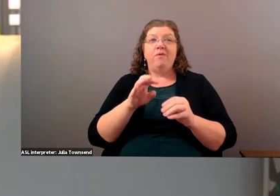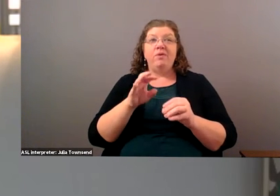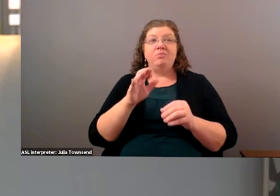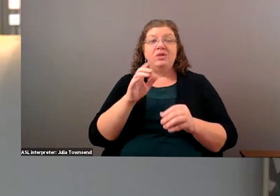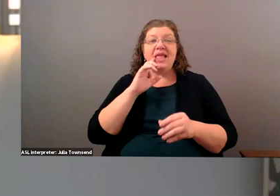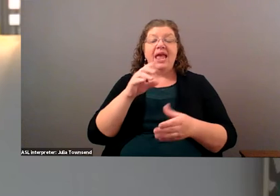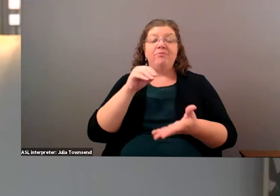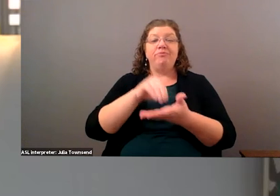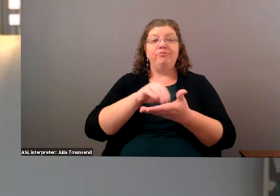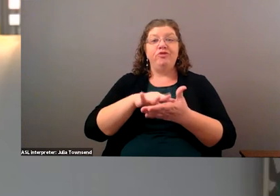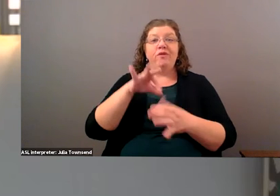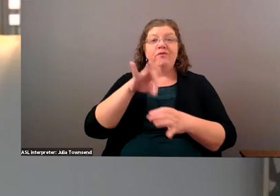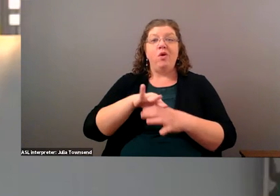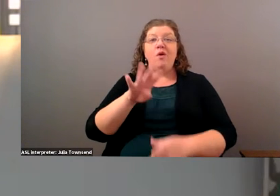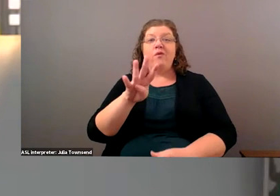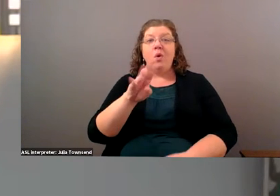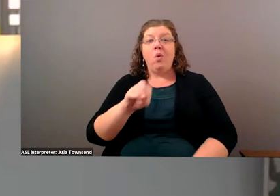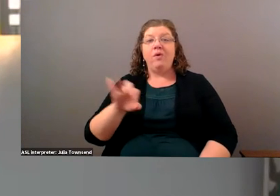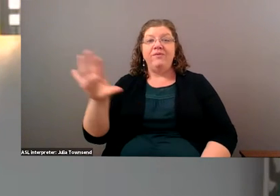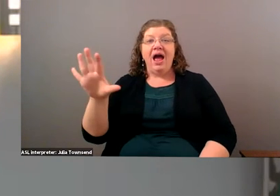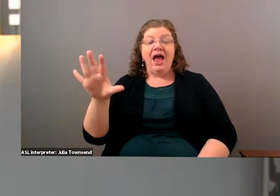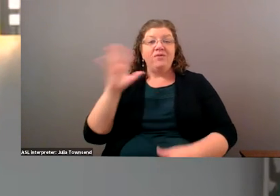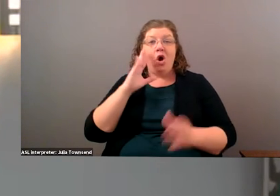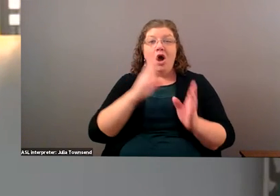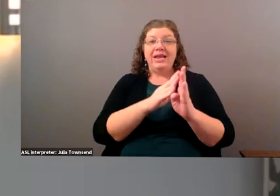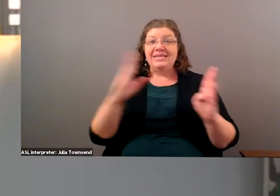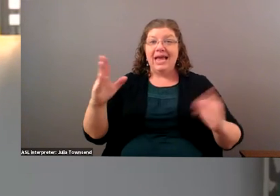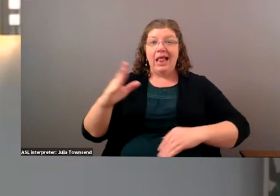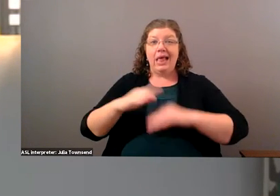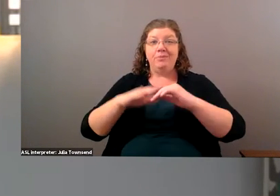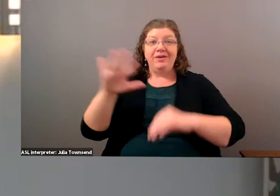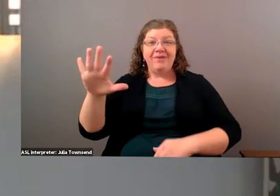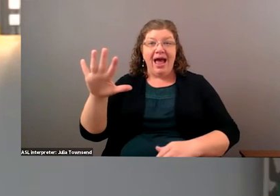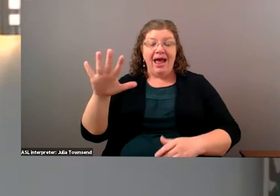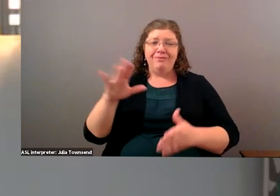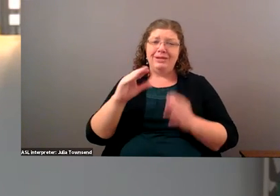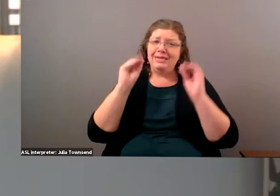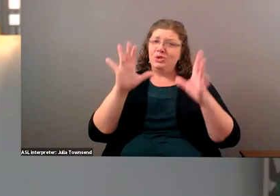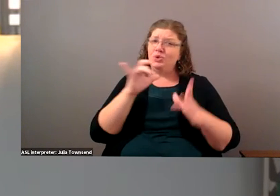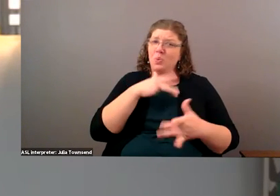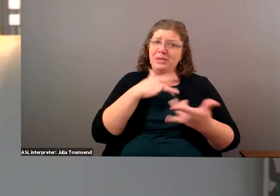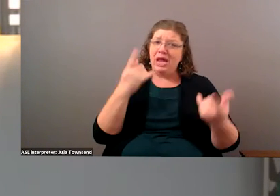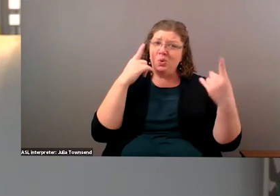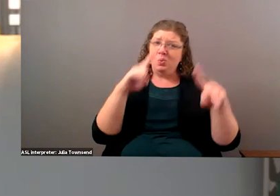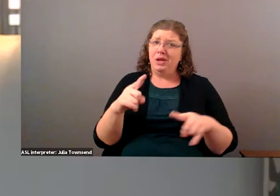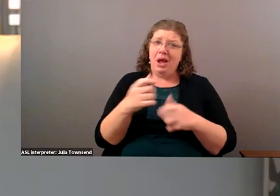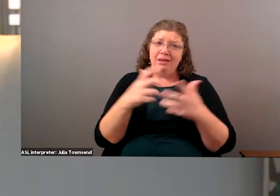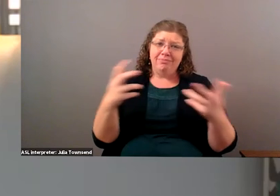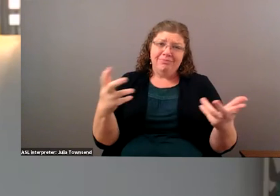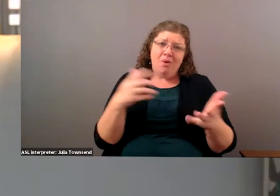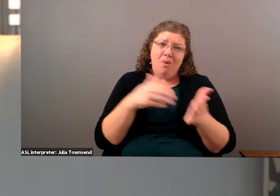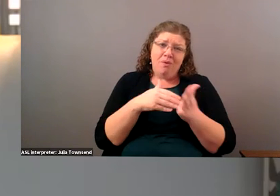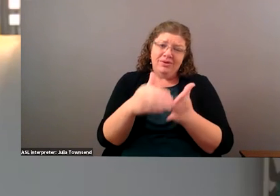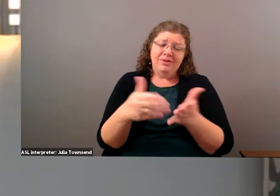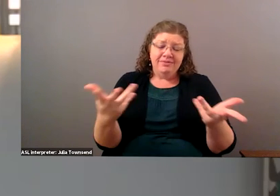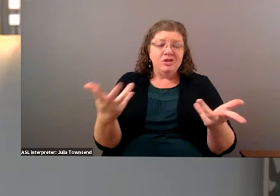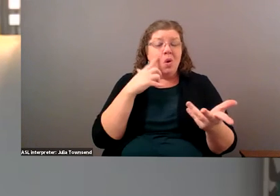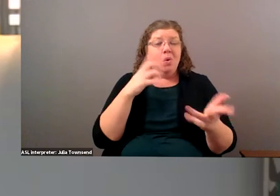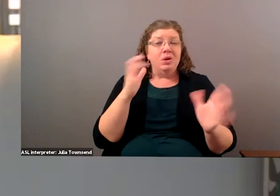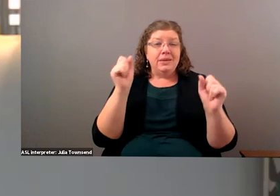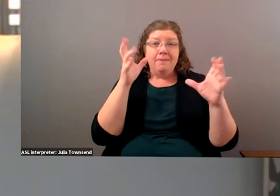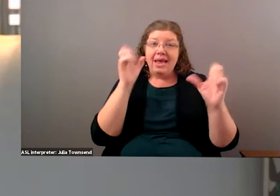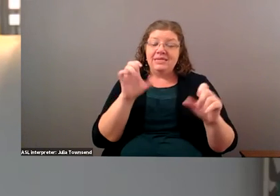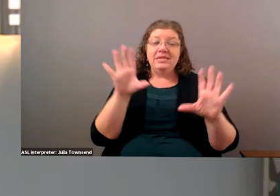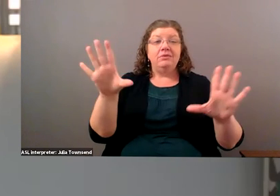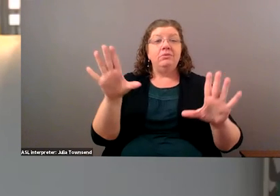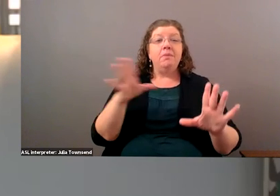veces los maestros no están de acuerdo en mucho, así que creo que el hecho de que tenga este rango es maravilloso. Miembros del